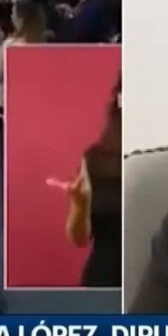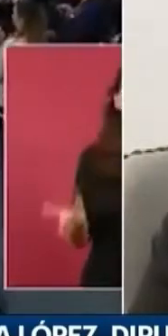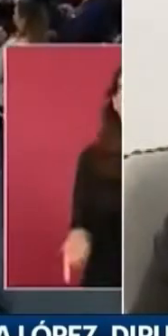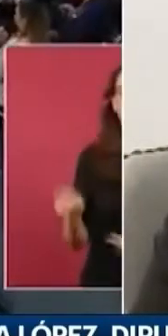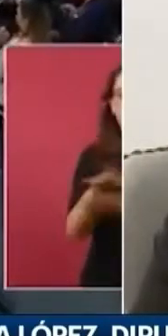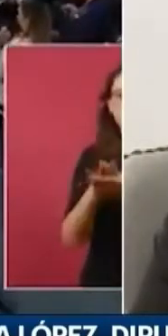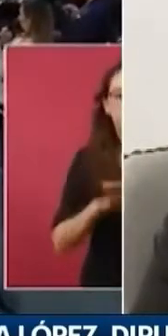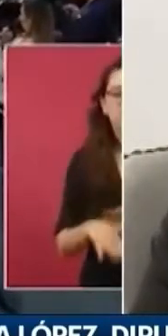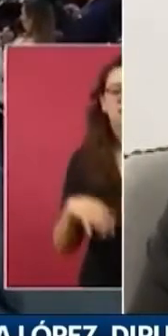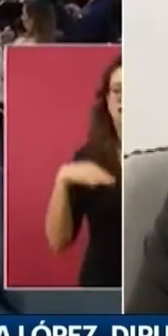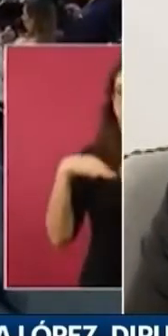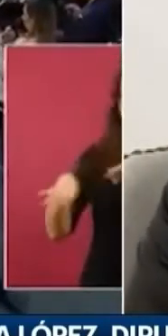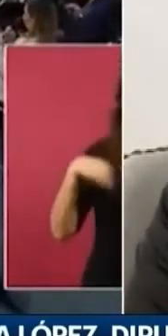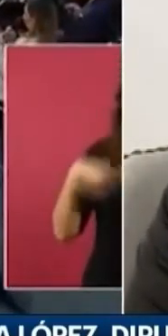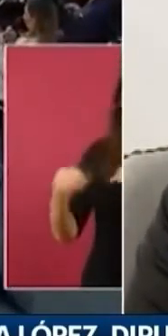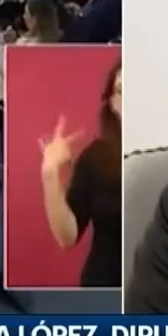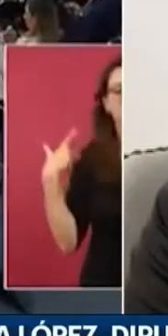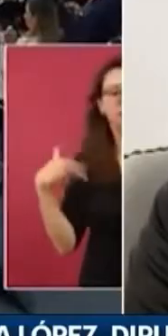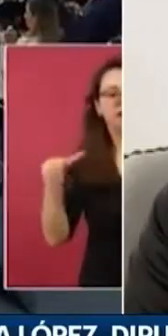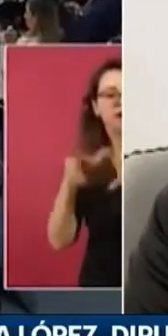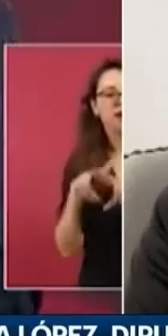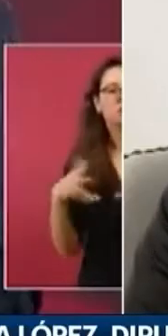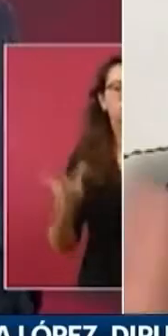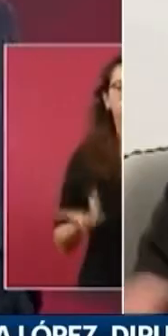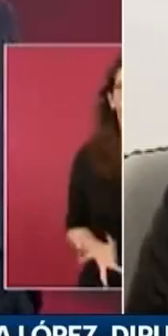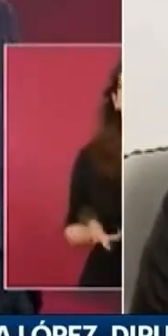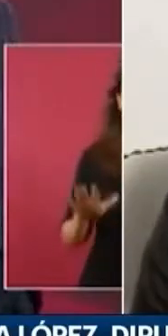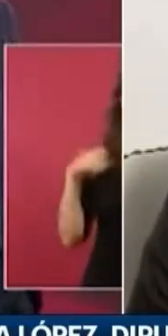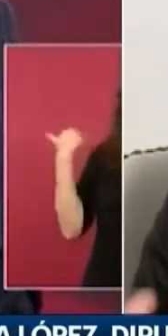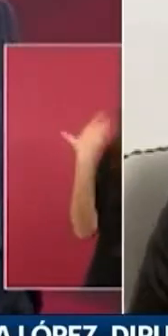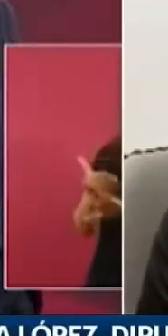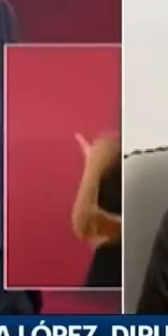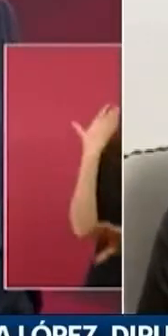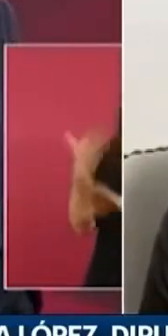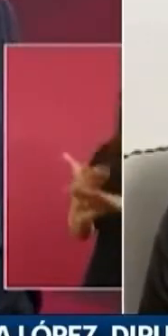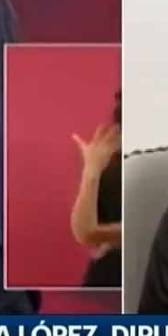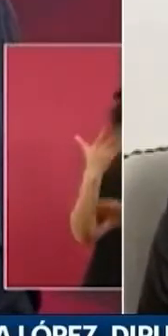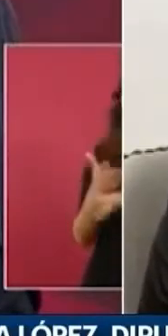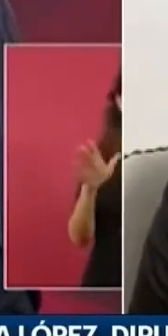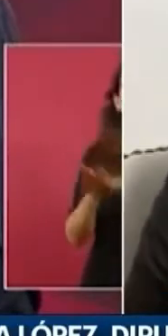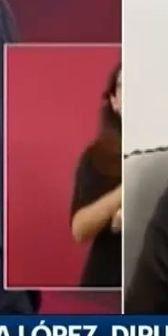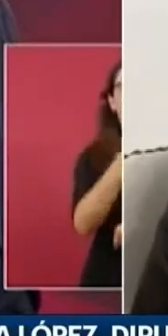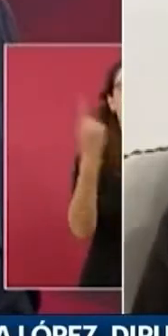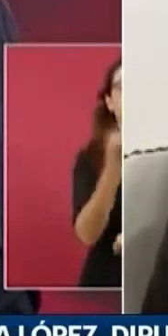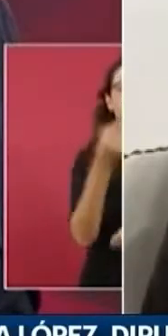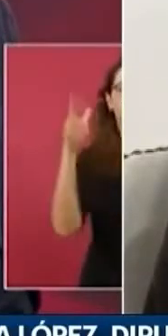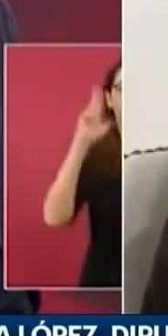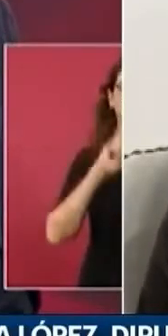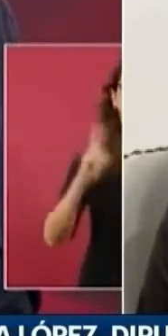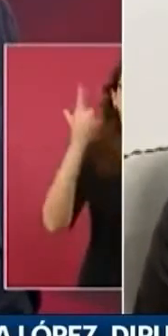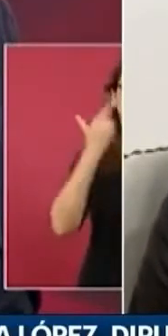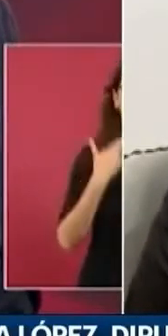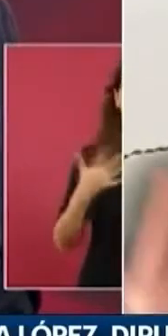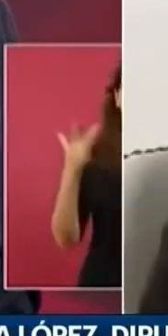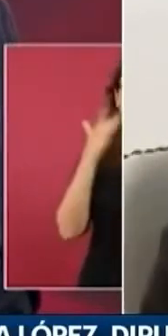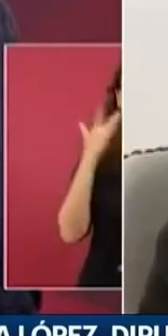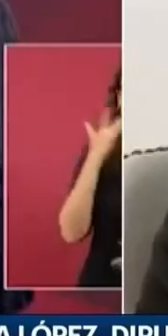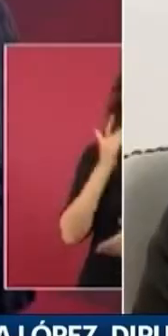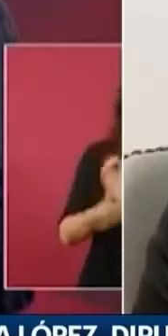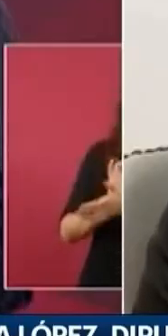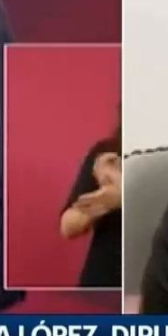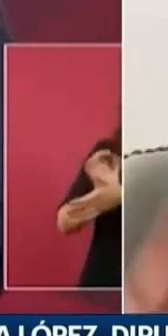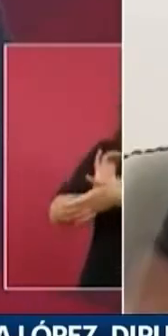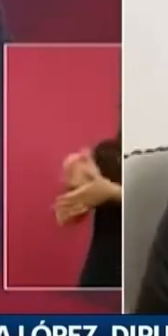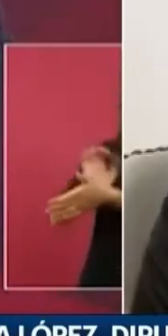Nosotros tenemos que ser tremendamente respetuosos de la política interna de otros países, como México exige en su